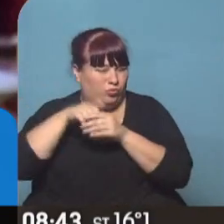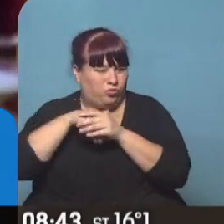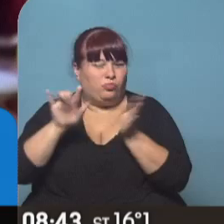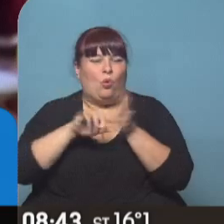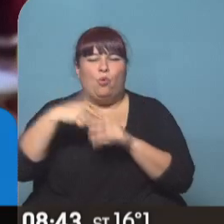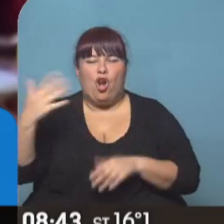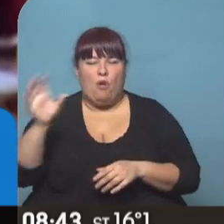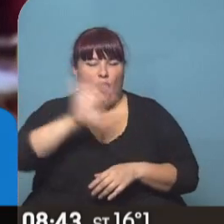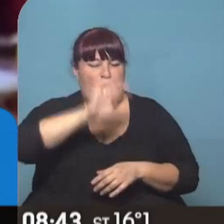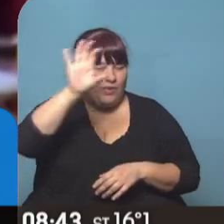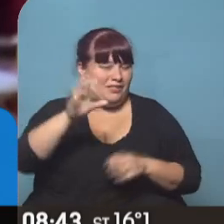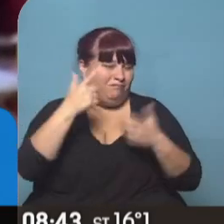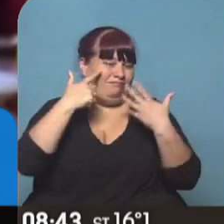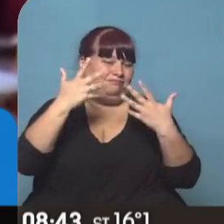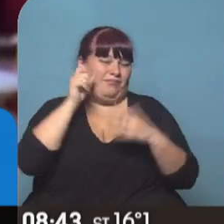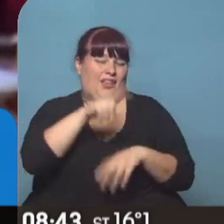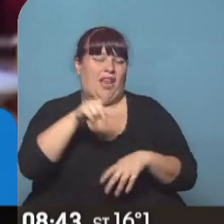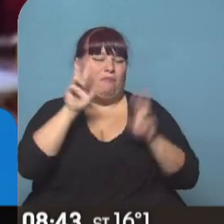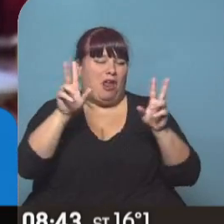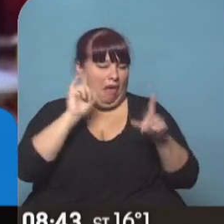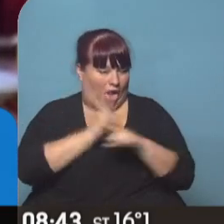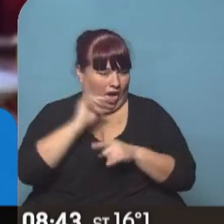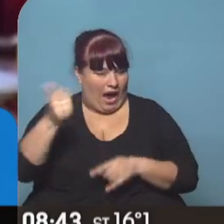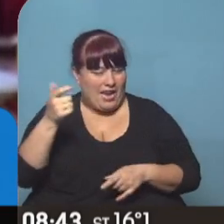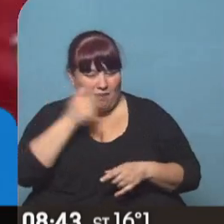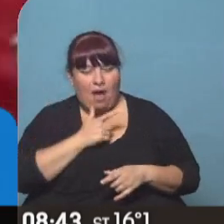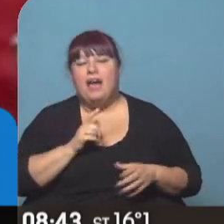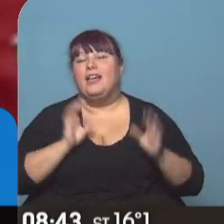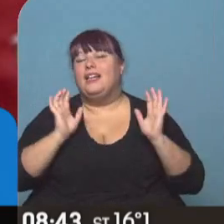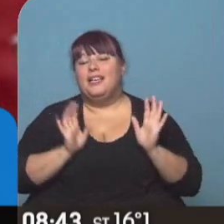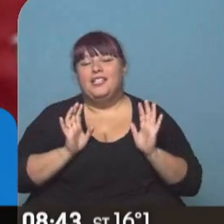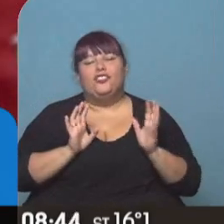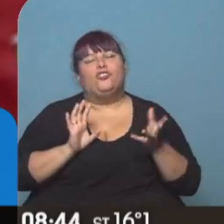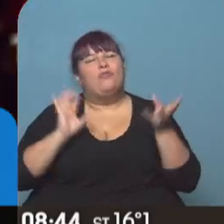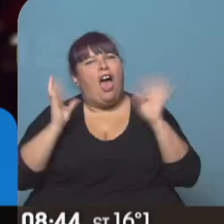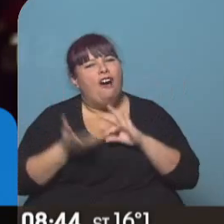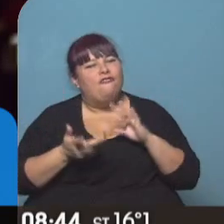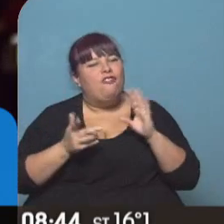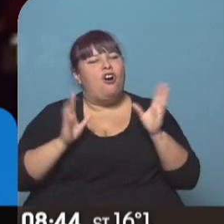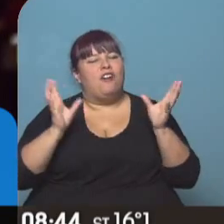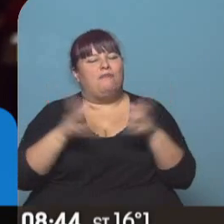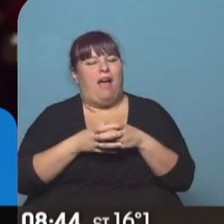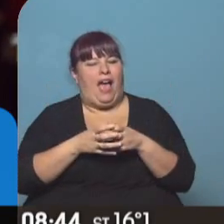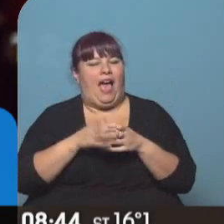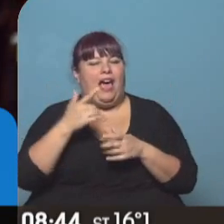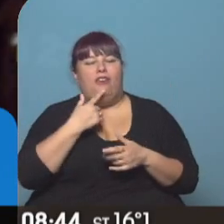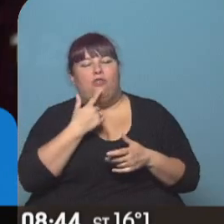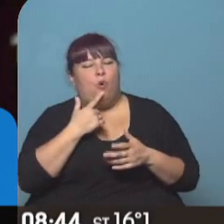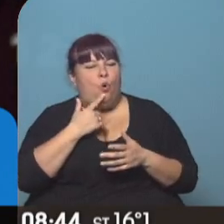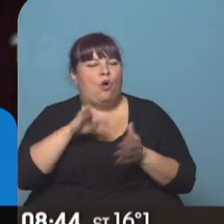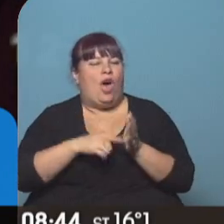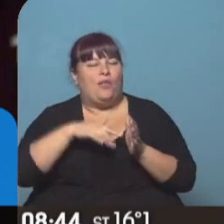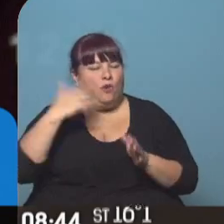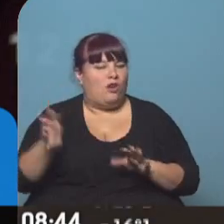provincias históricas del peronismo entonces de alguna manera neutralizan la incertidumbre de la